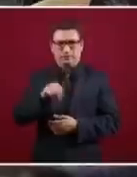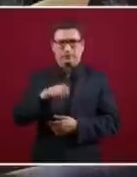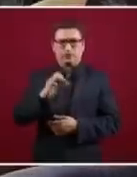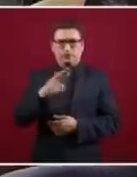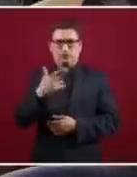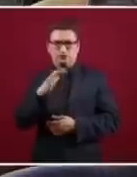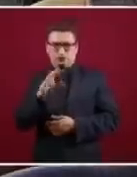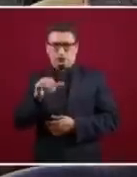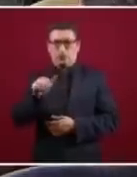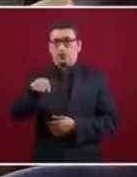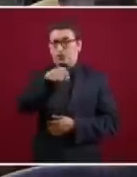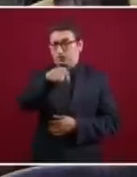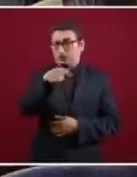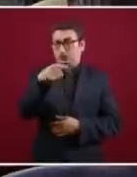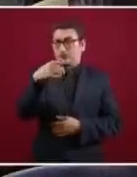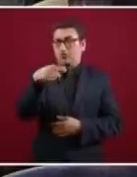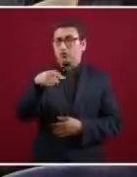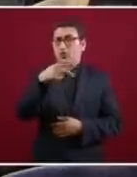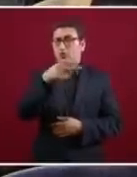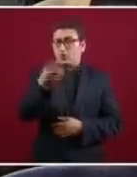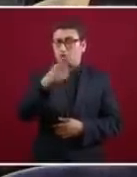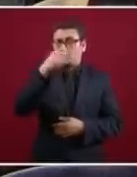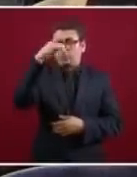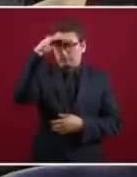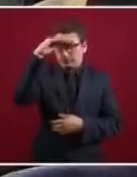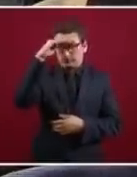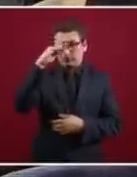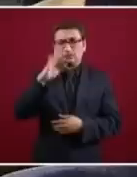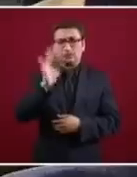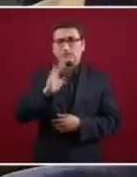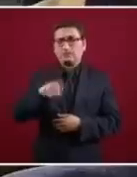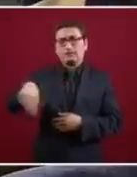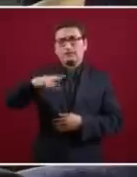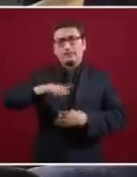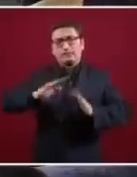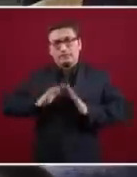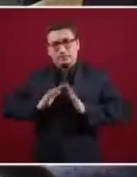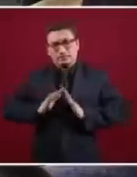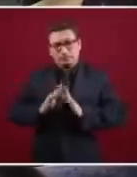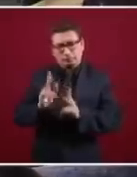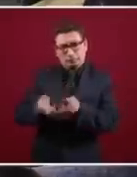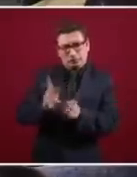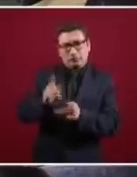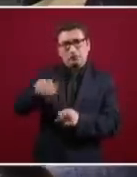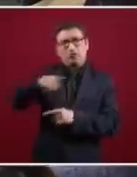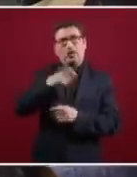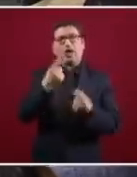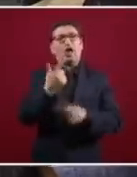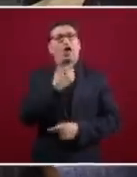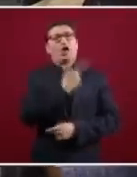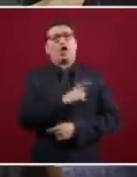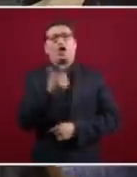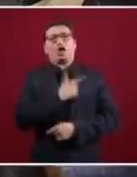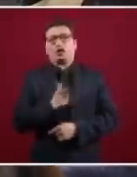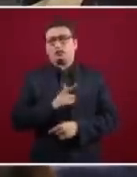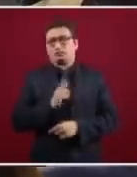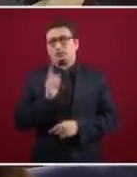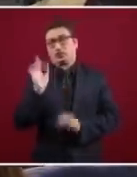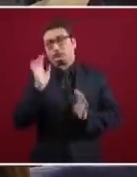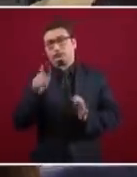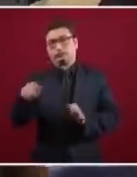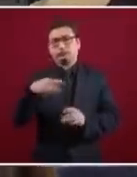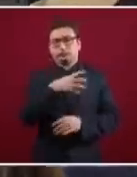si usted tiene pensado tener un diálogo con estos militares inconformes que bueno en voz de él